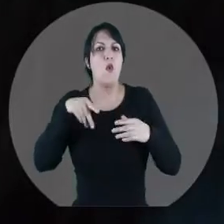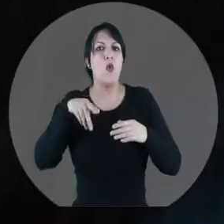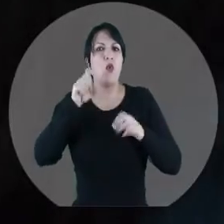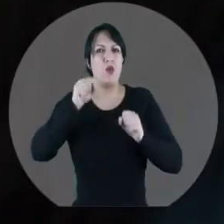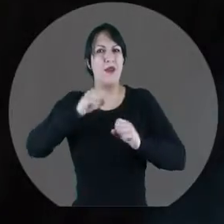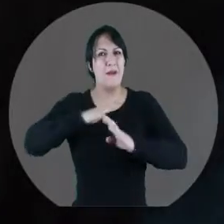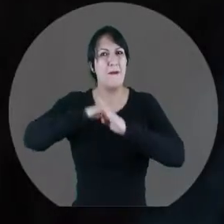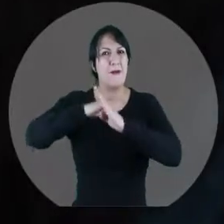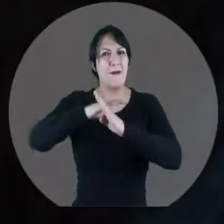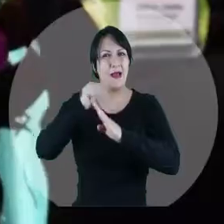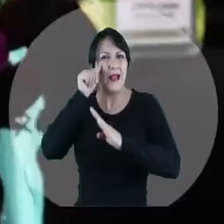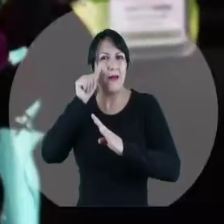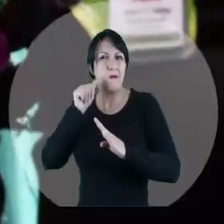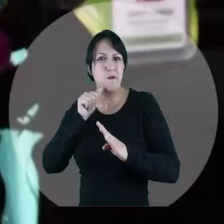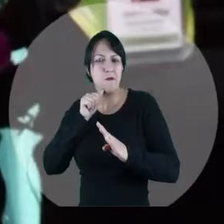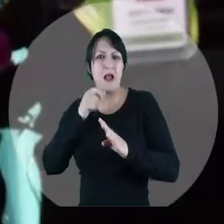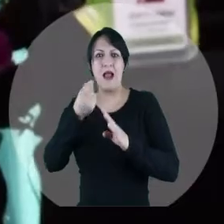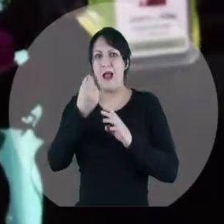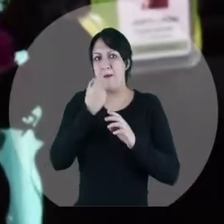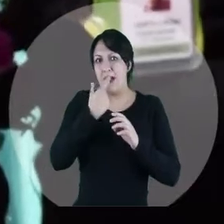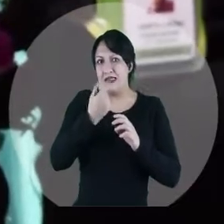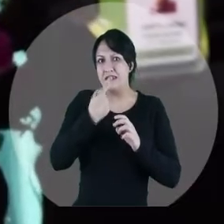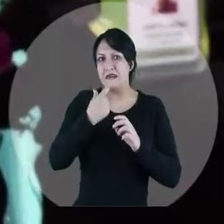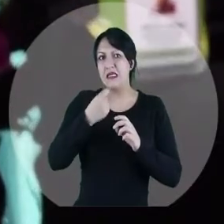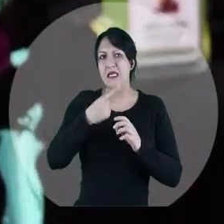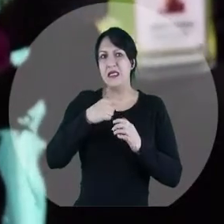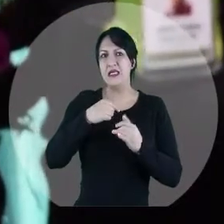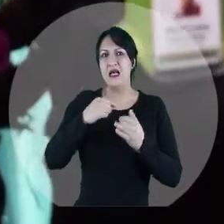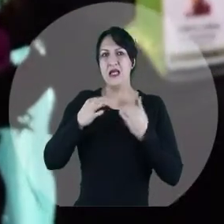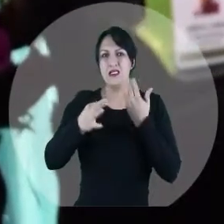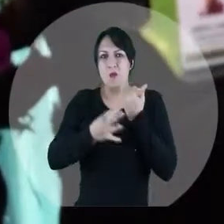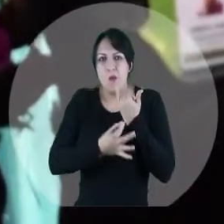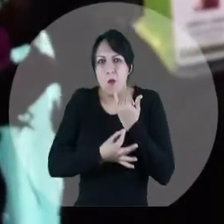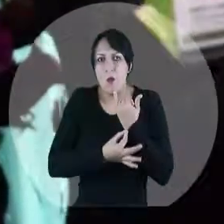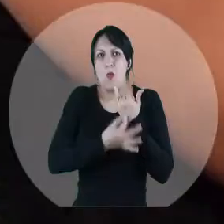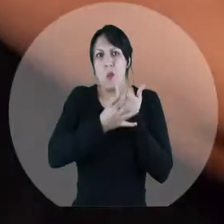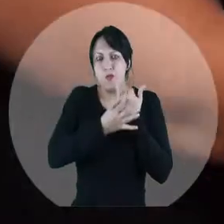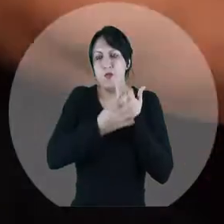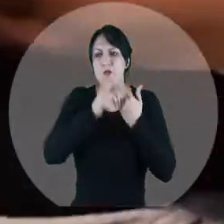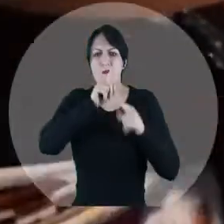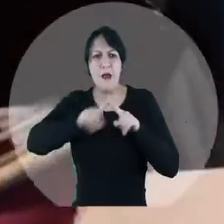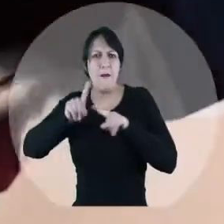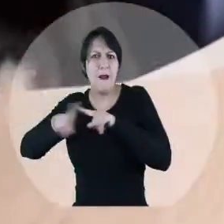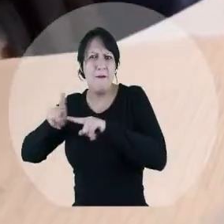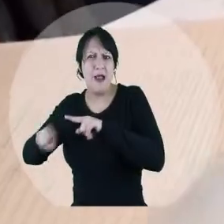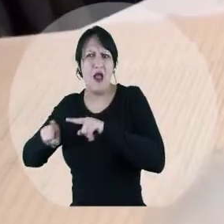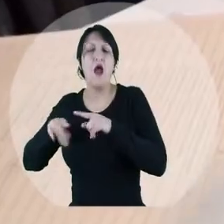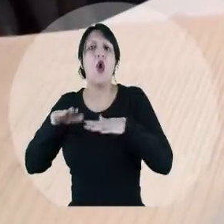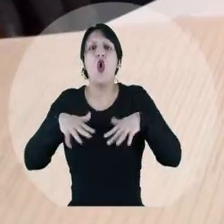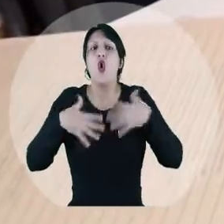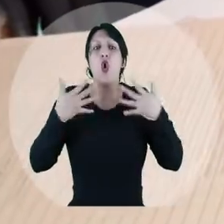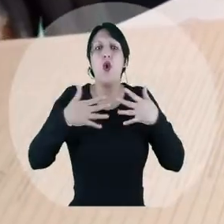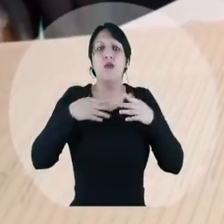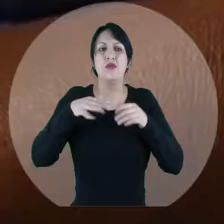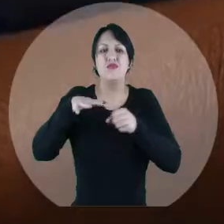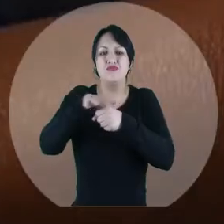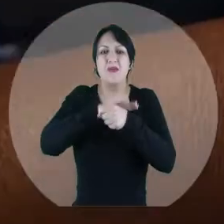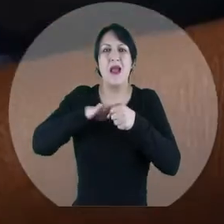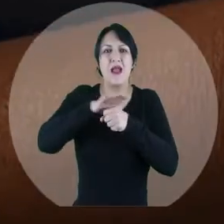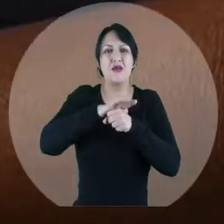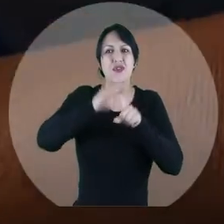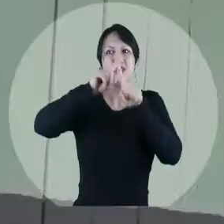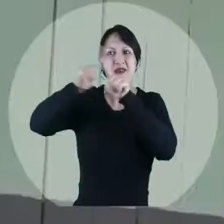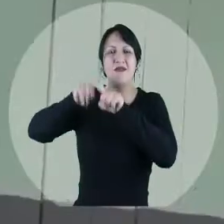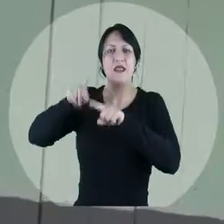reproductivos, tocando temáticas como planificación familiar, sexualidad y reproducción, al igual que todos los procedimientos